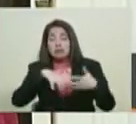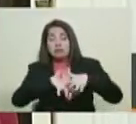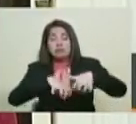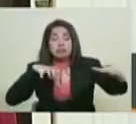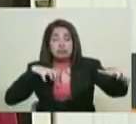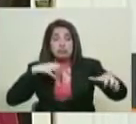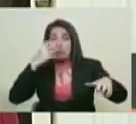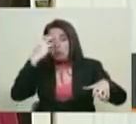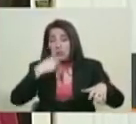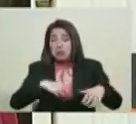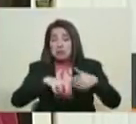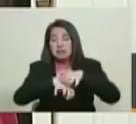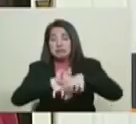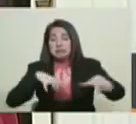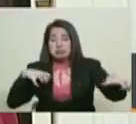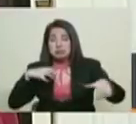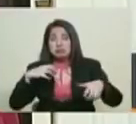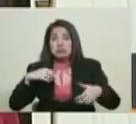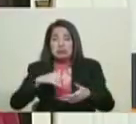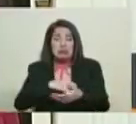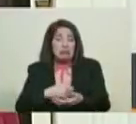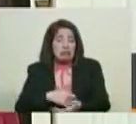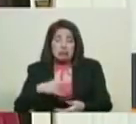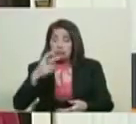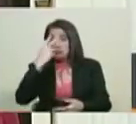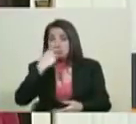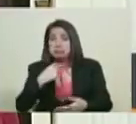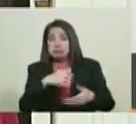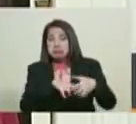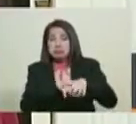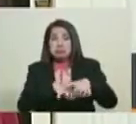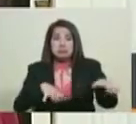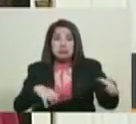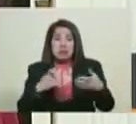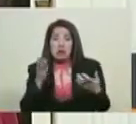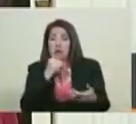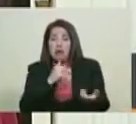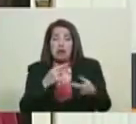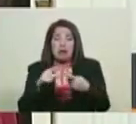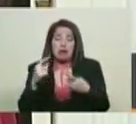Es espectacular. Da dolor.